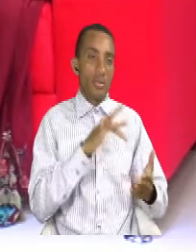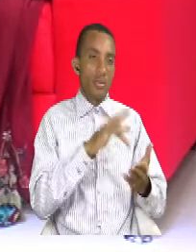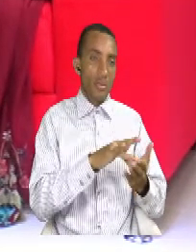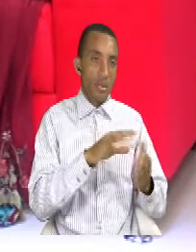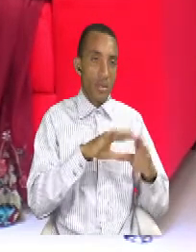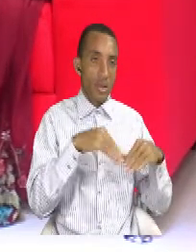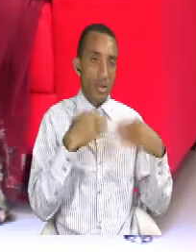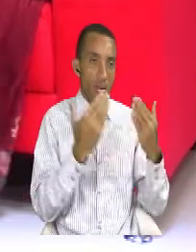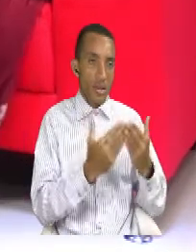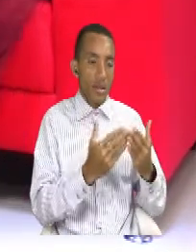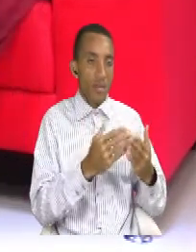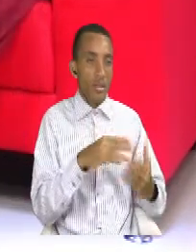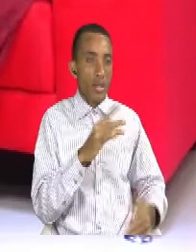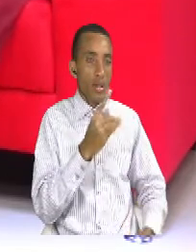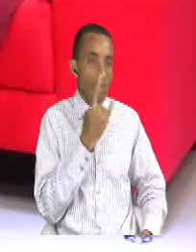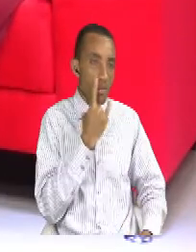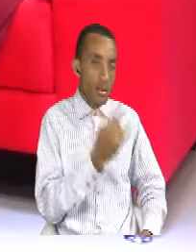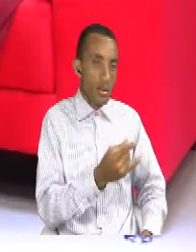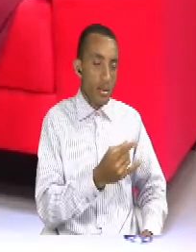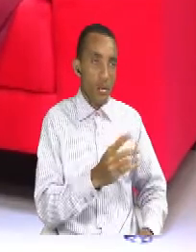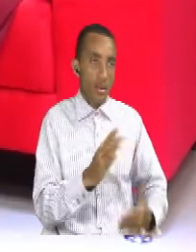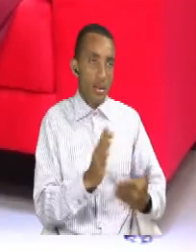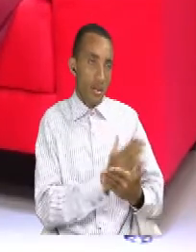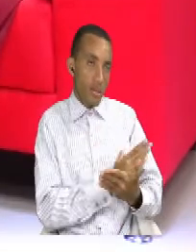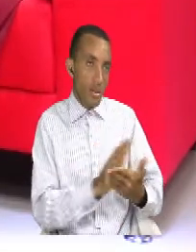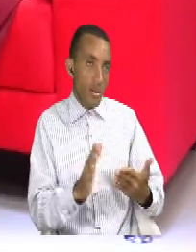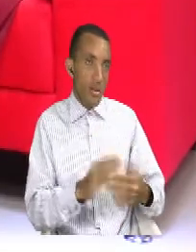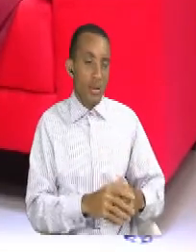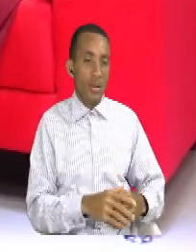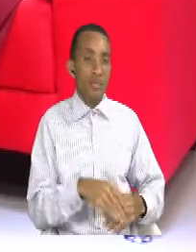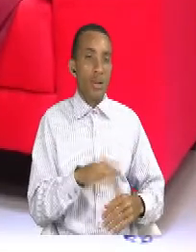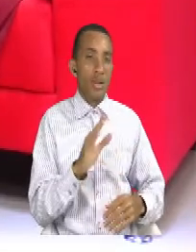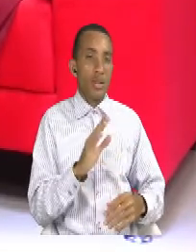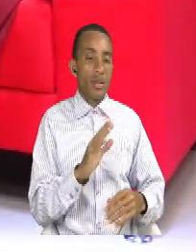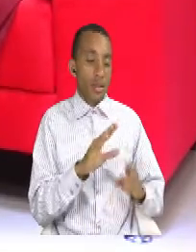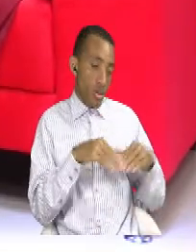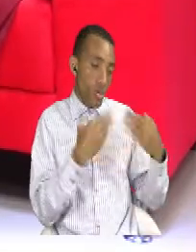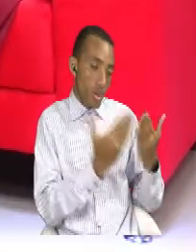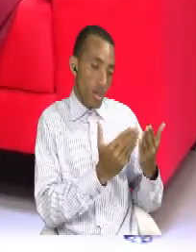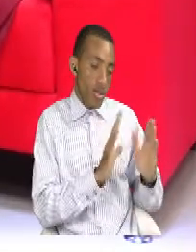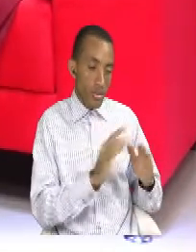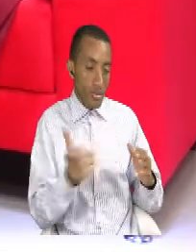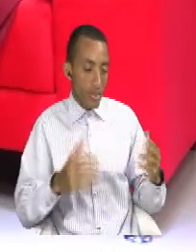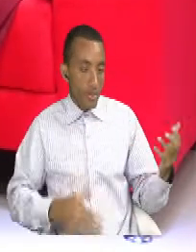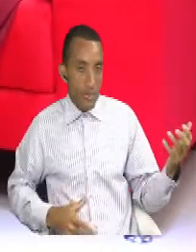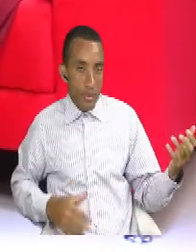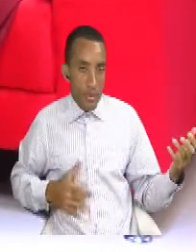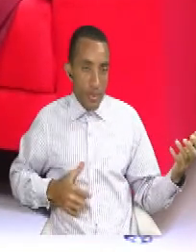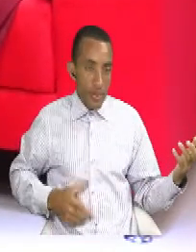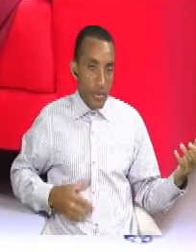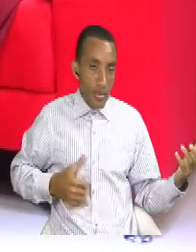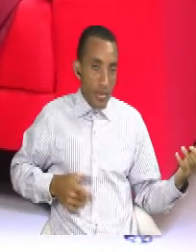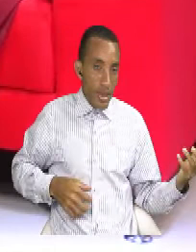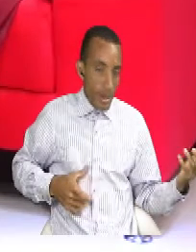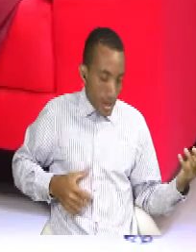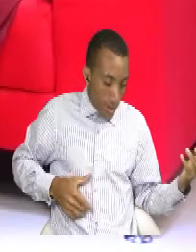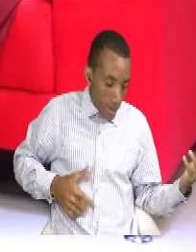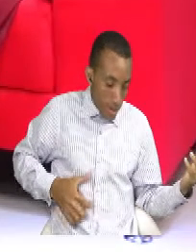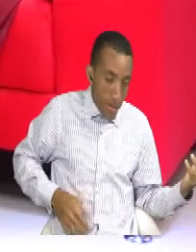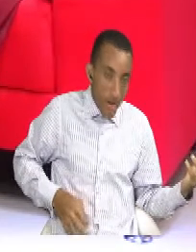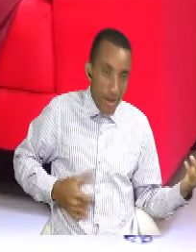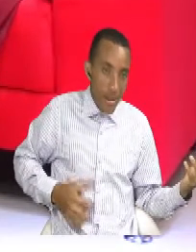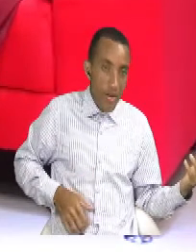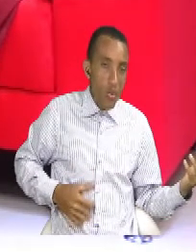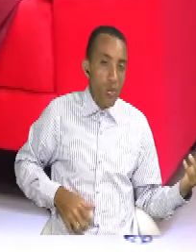me interesaba también, aparte del colegio, me interesaba la música, la guitarra, me llamaba mucho la atención.